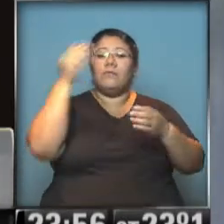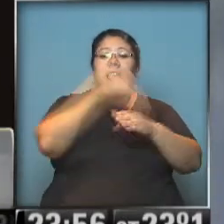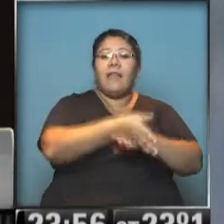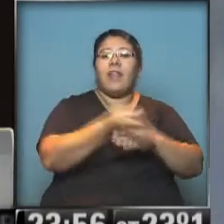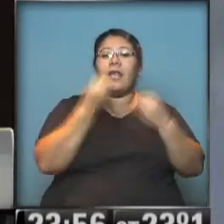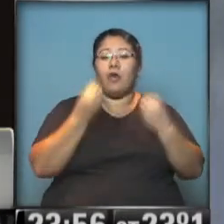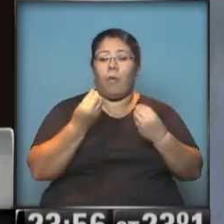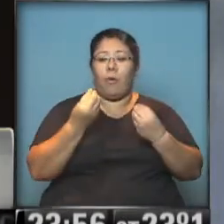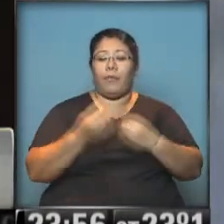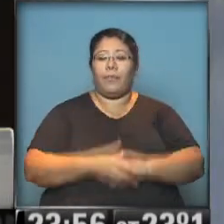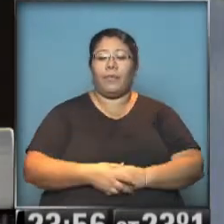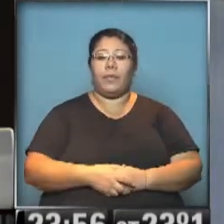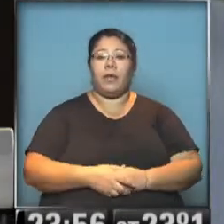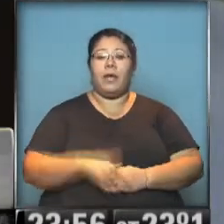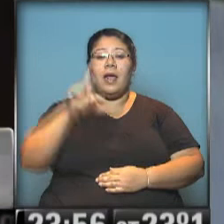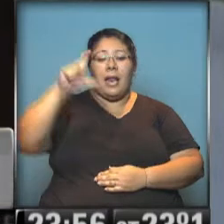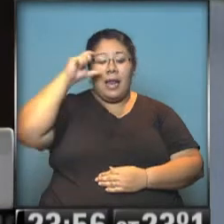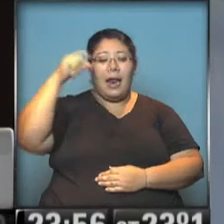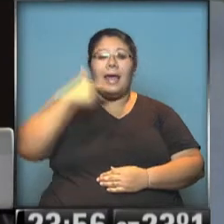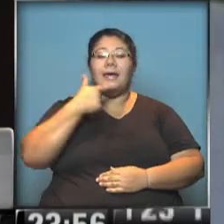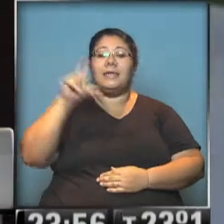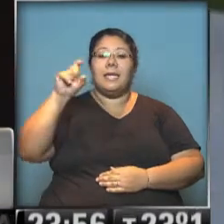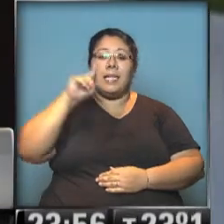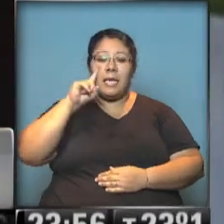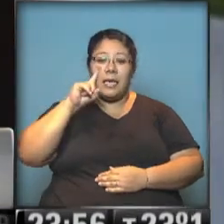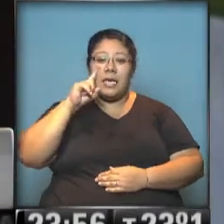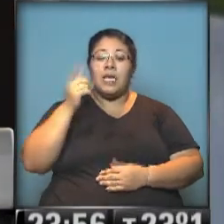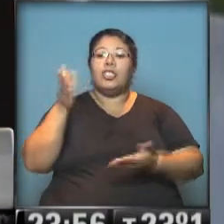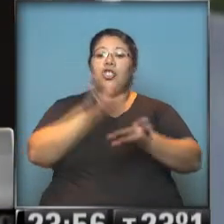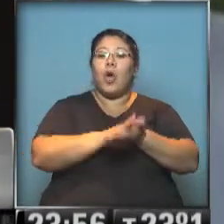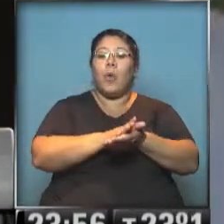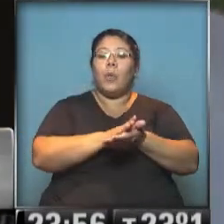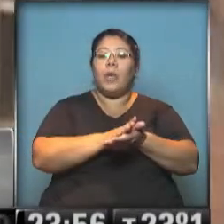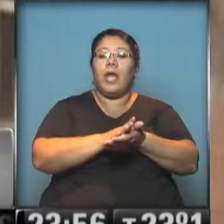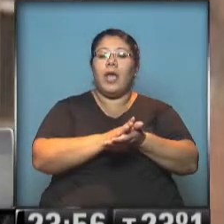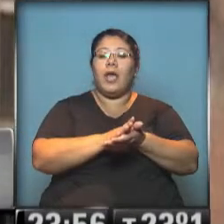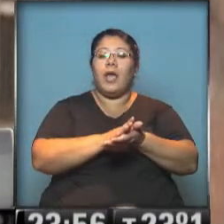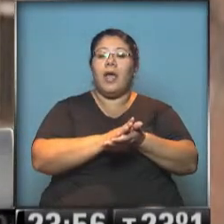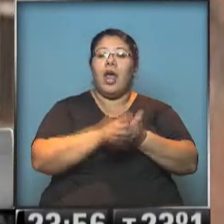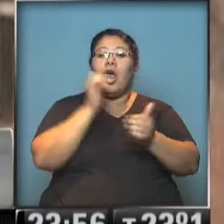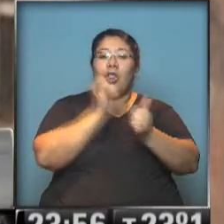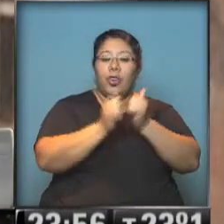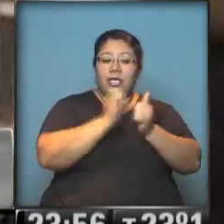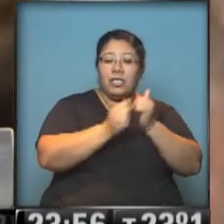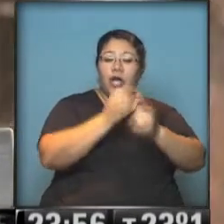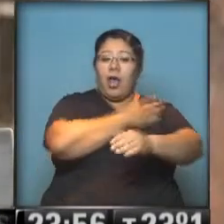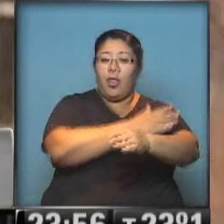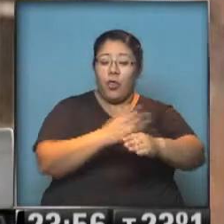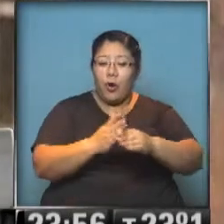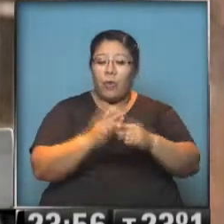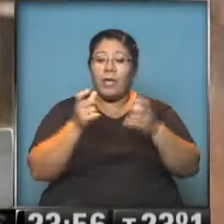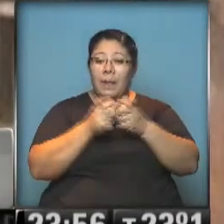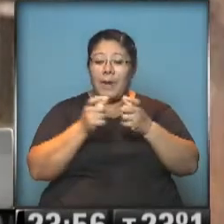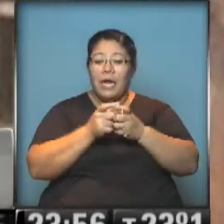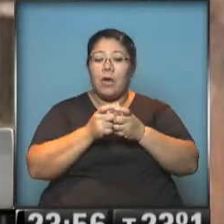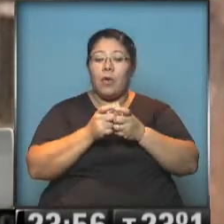la cineasta inglesa Leslie Adwin para su documental La hija de la India. En su declaración culpó a la víctima